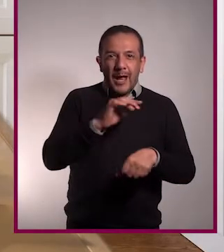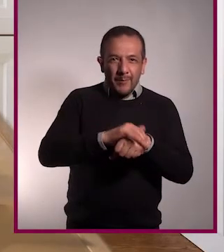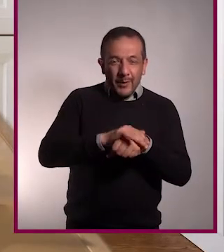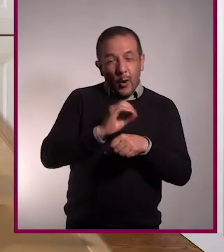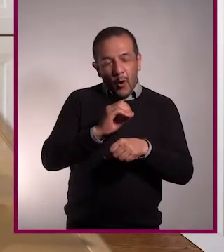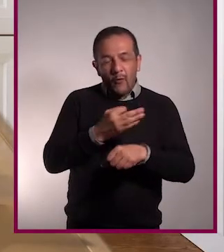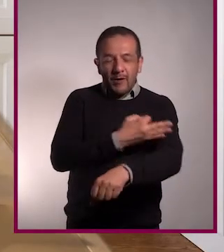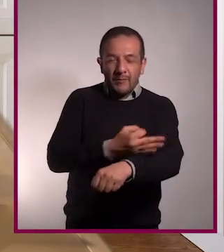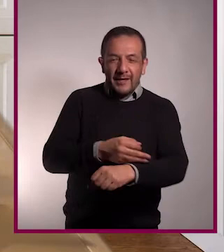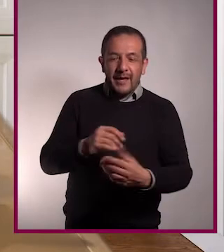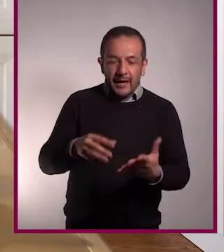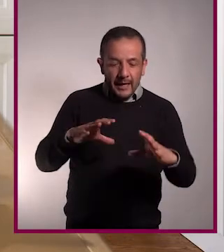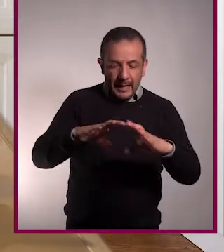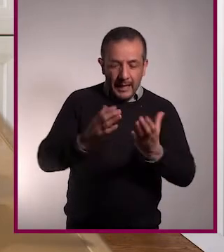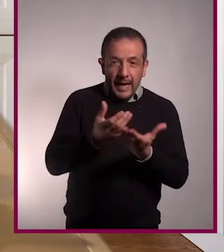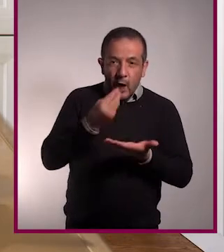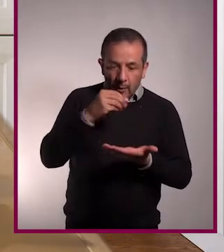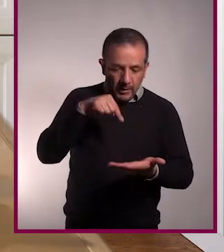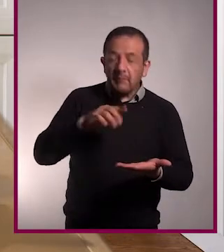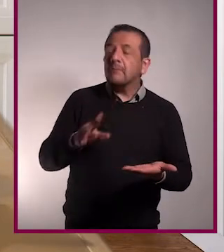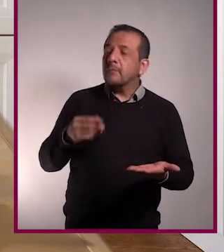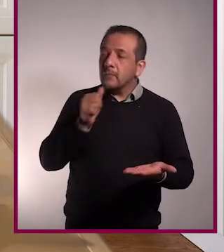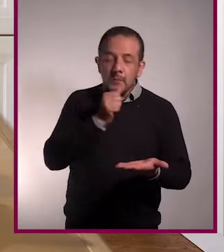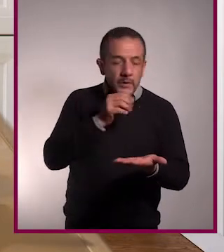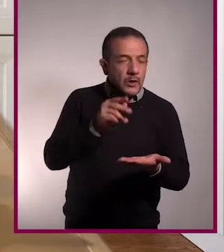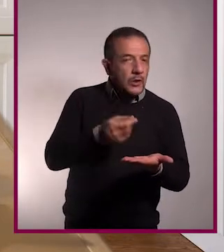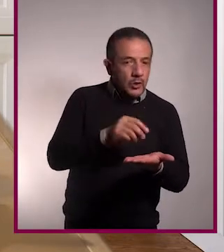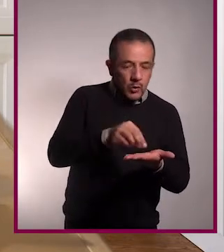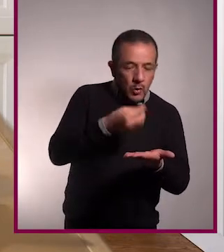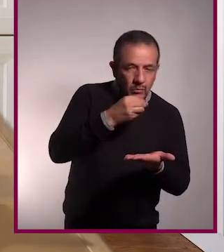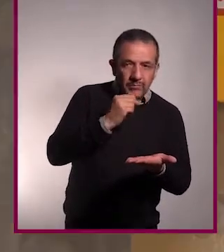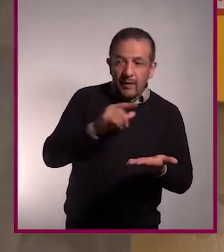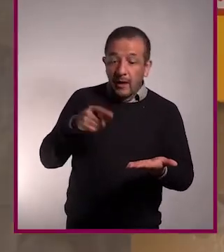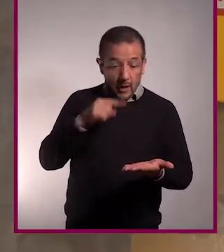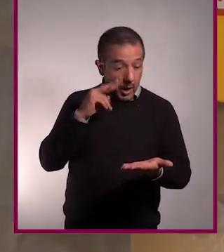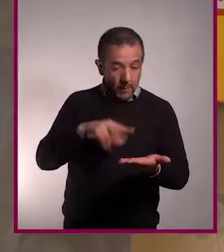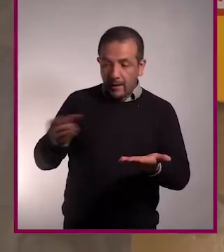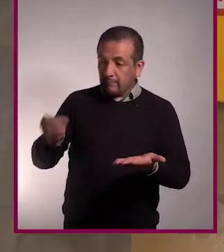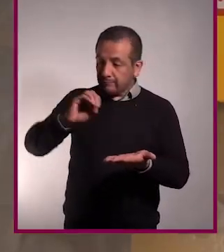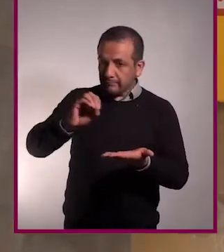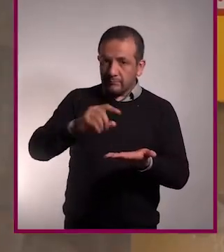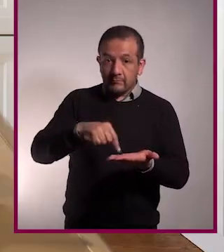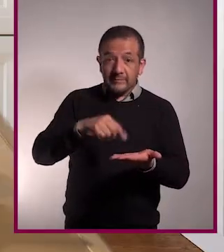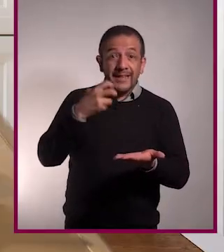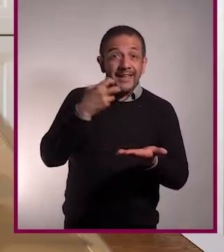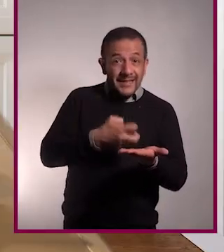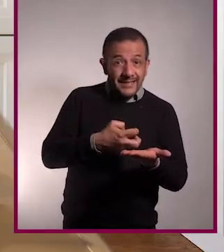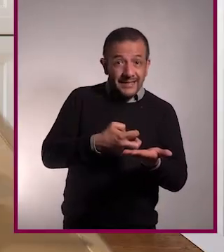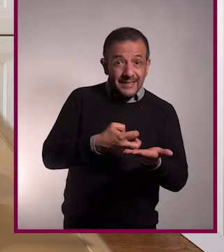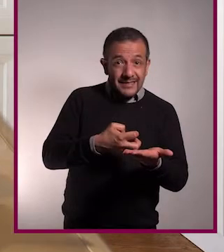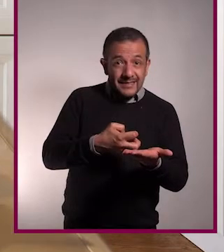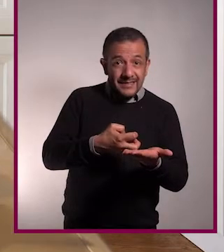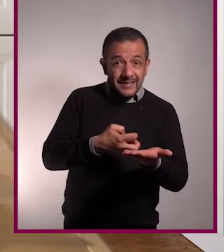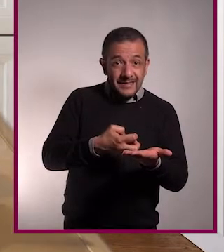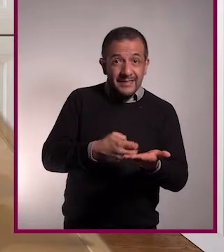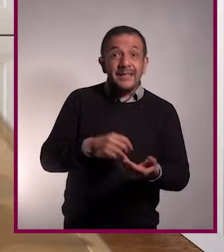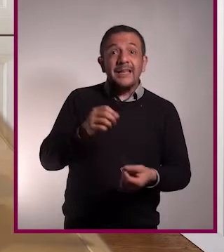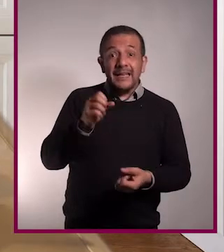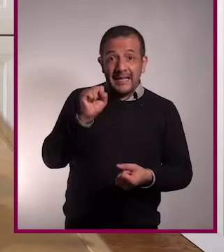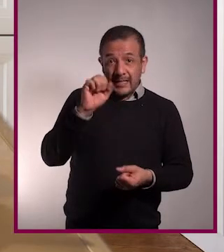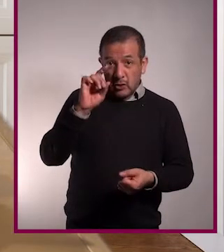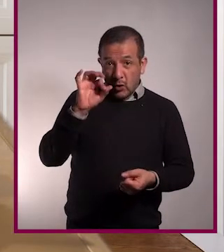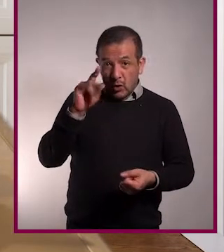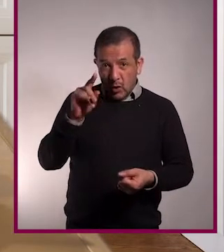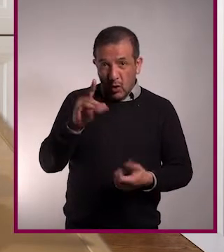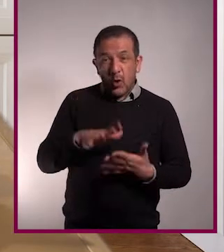Todos tenemos un amigo o un pariente que ni siquiera ha probado la comida y ya le está echando sal. En México, el alto consumo de sodio,